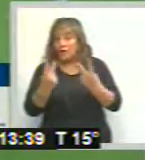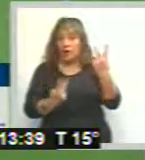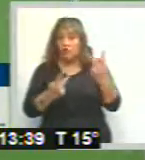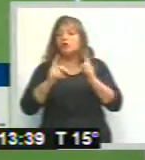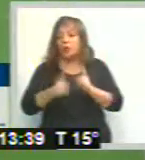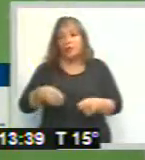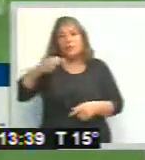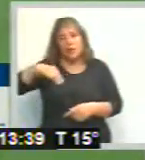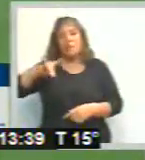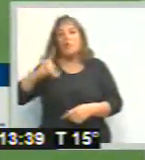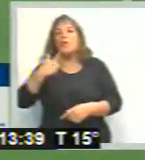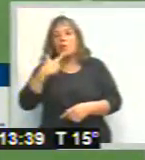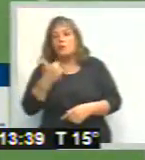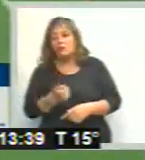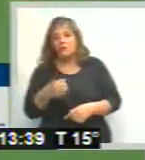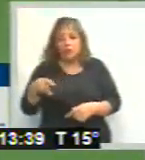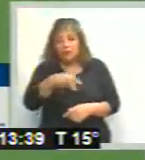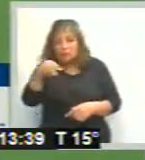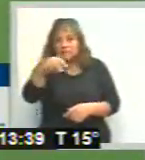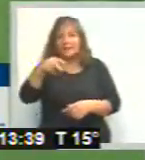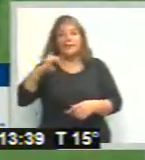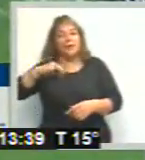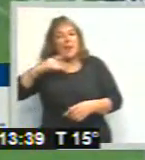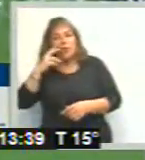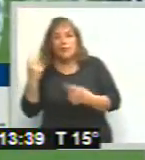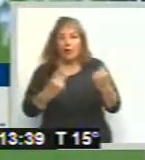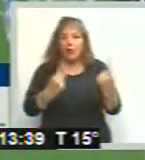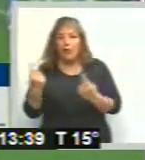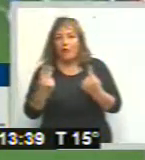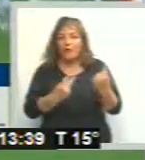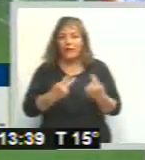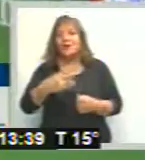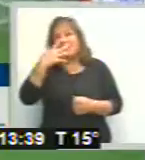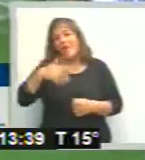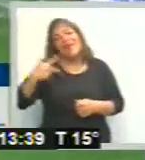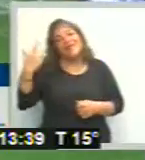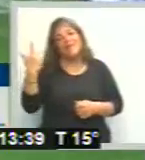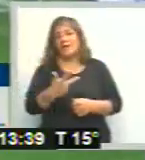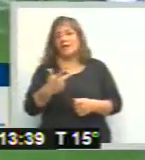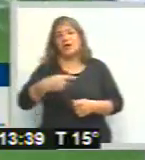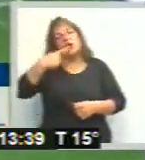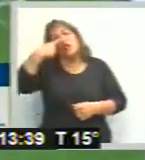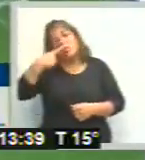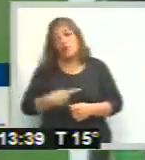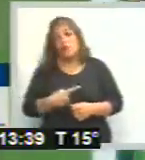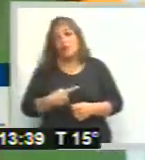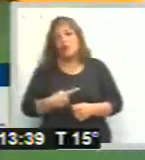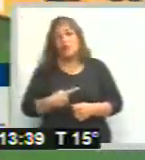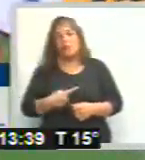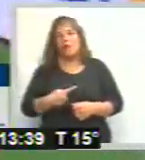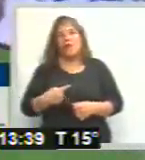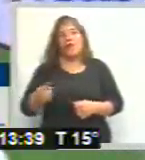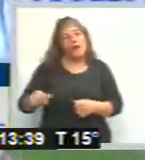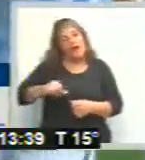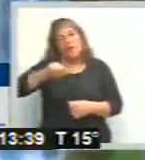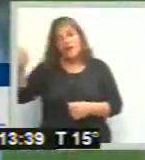Musa, Messi y Musa, dos goles para cada jugador y el tercero y último del encuentro para la victoria de